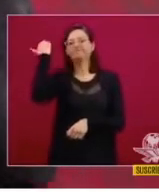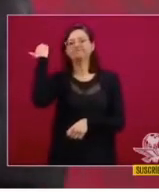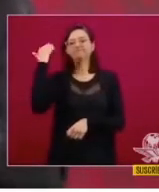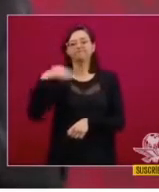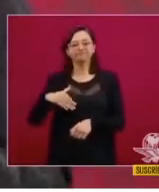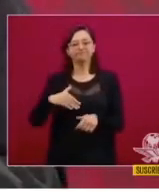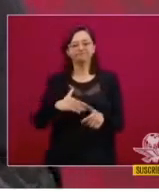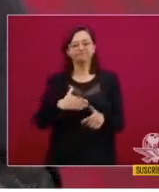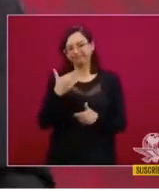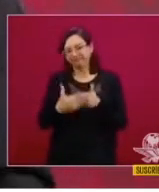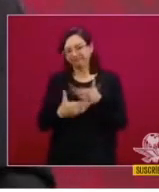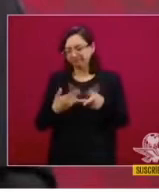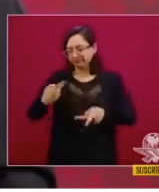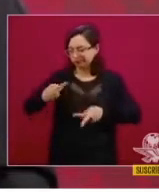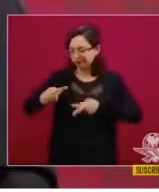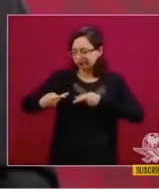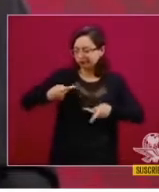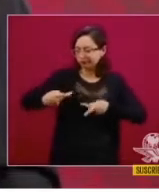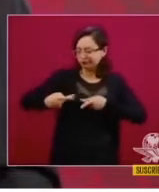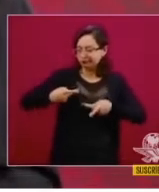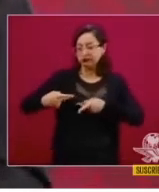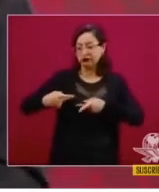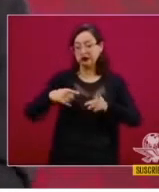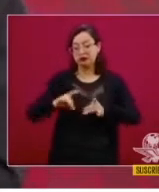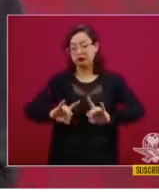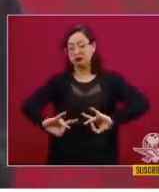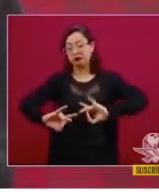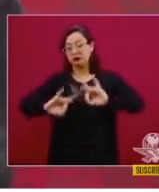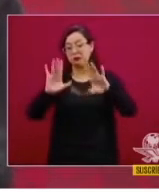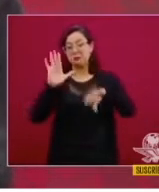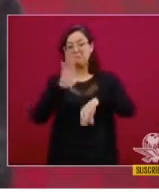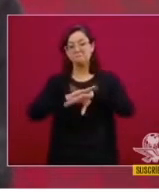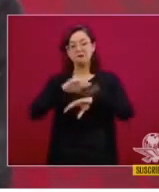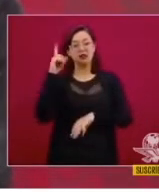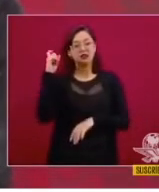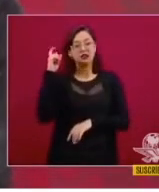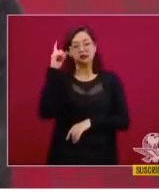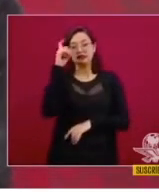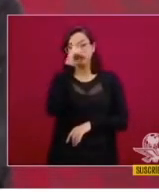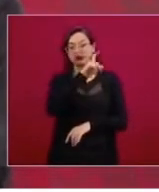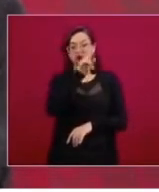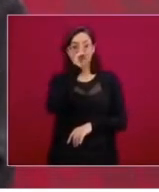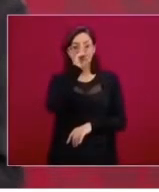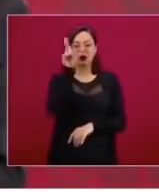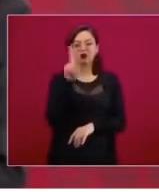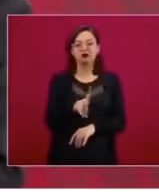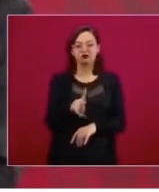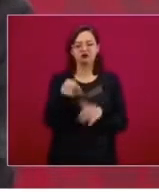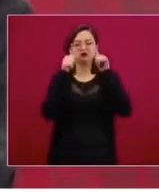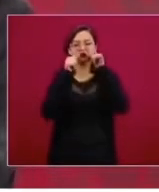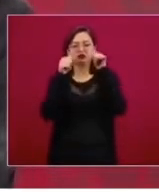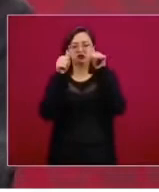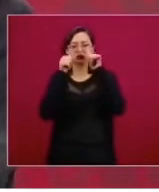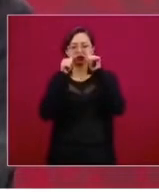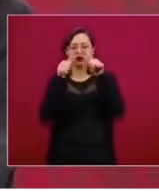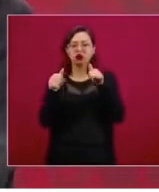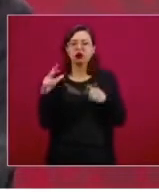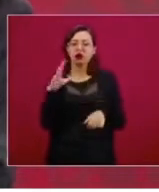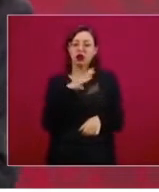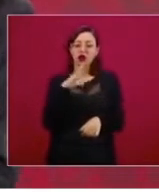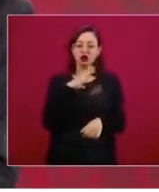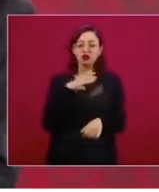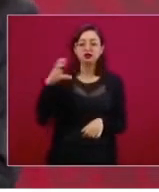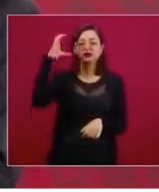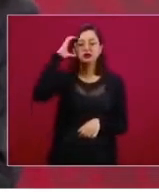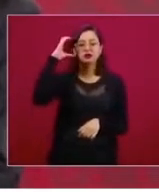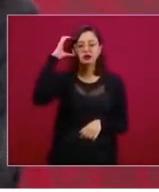preparados para enfrentar el momento más difícil. Tenemos las camas,